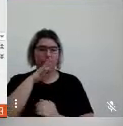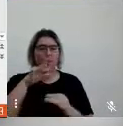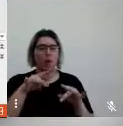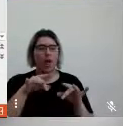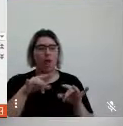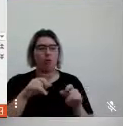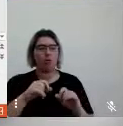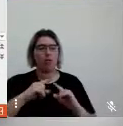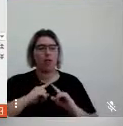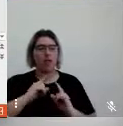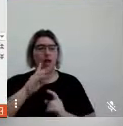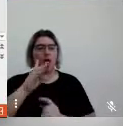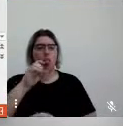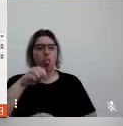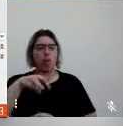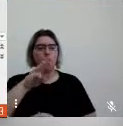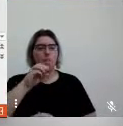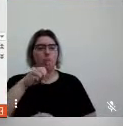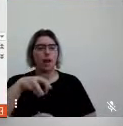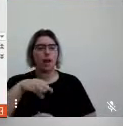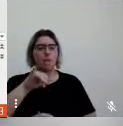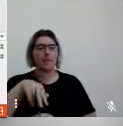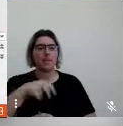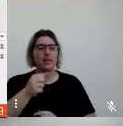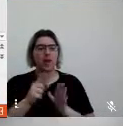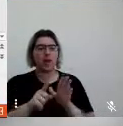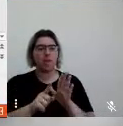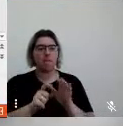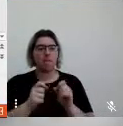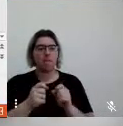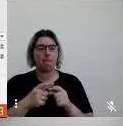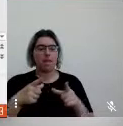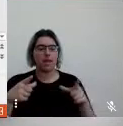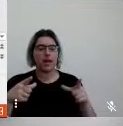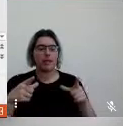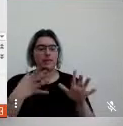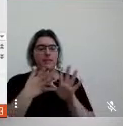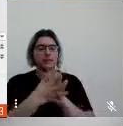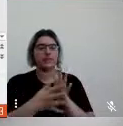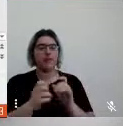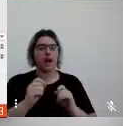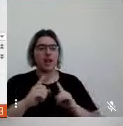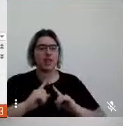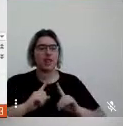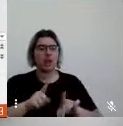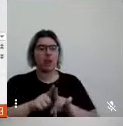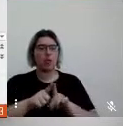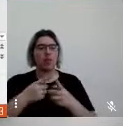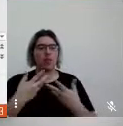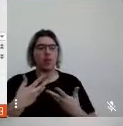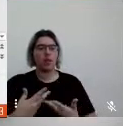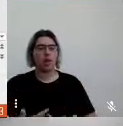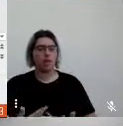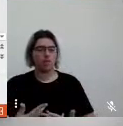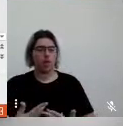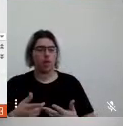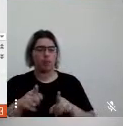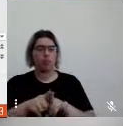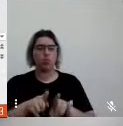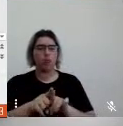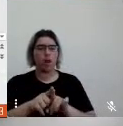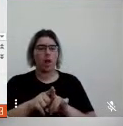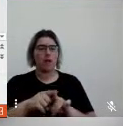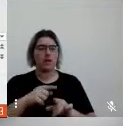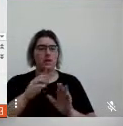la dopamina en sangre, Y la nos, ha- serotonina. nos hace estar, o sea, nos calma como esos momentos lo que decimos de